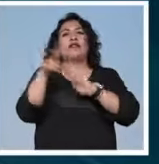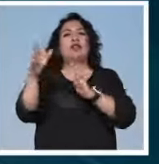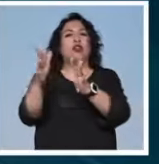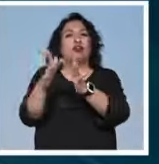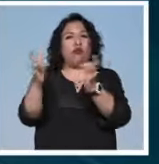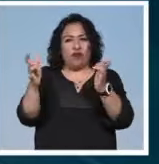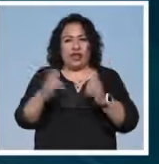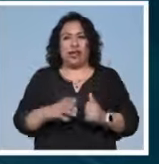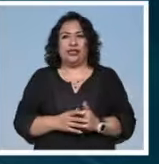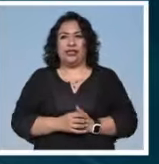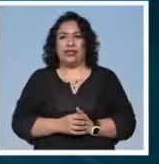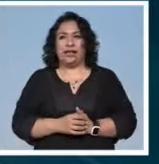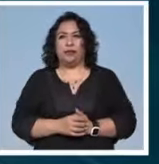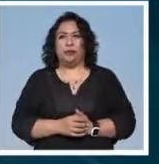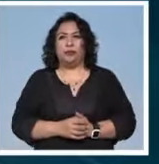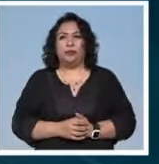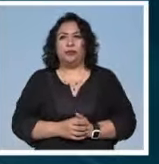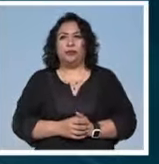Francia.